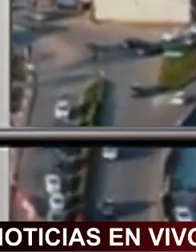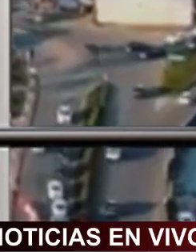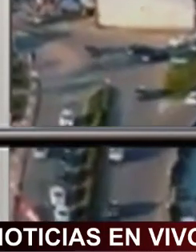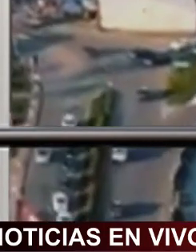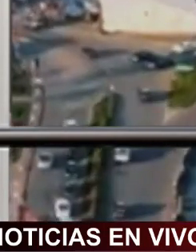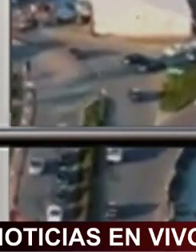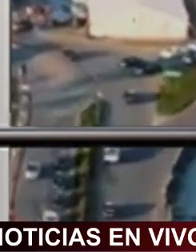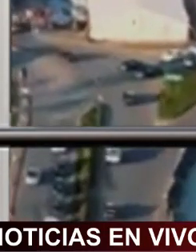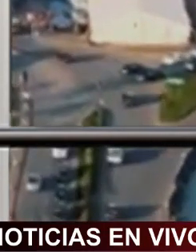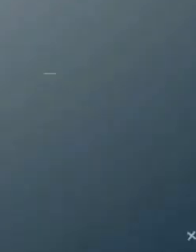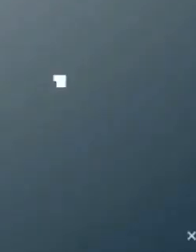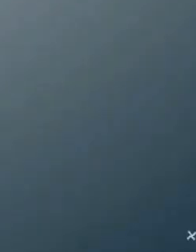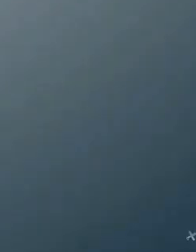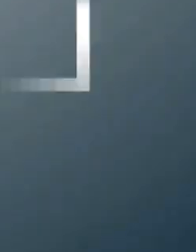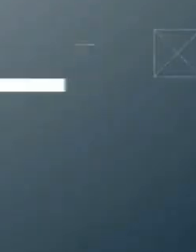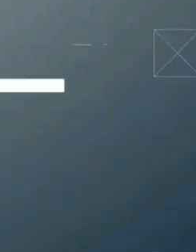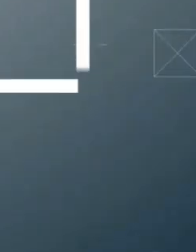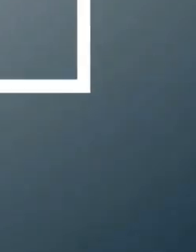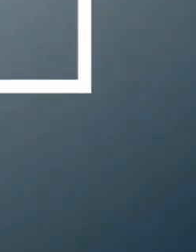pasó anoche.